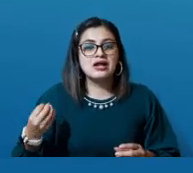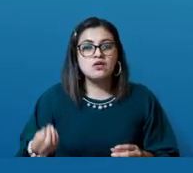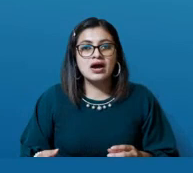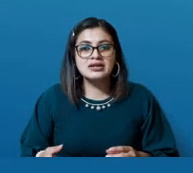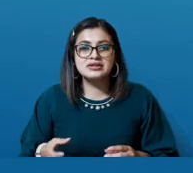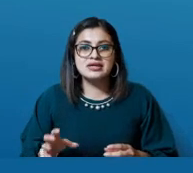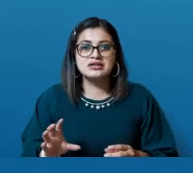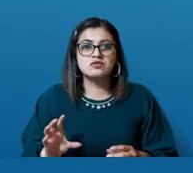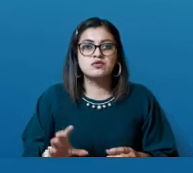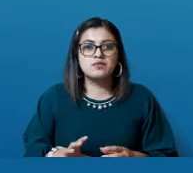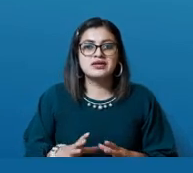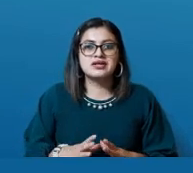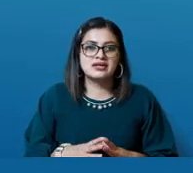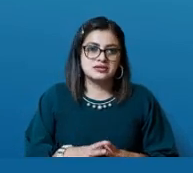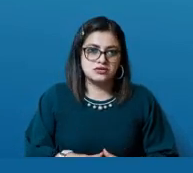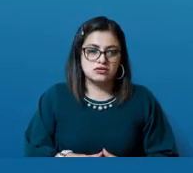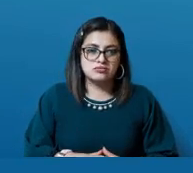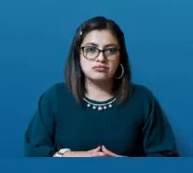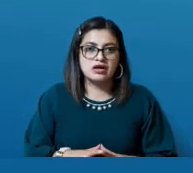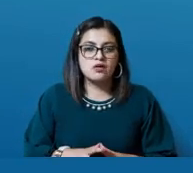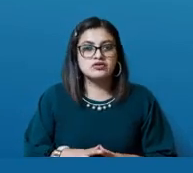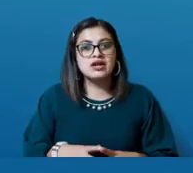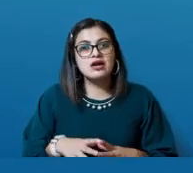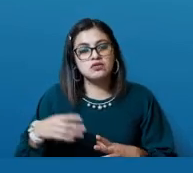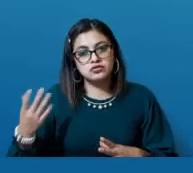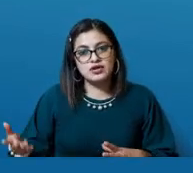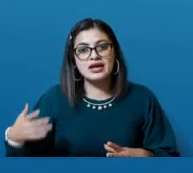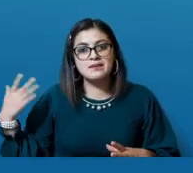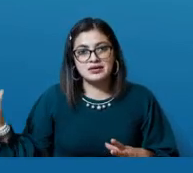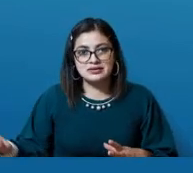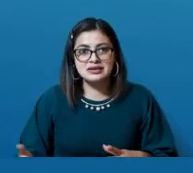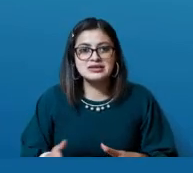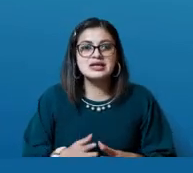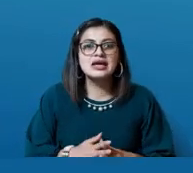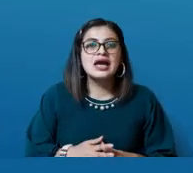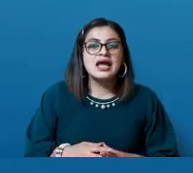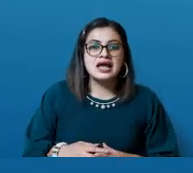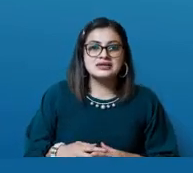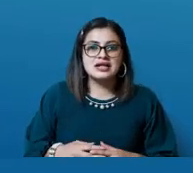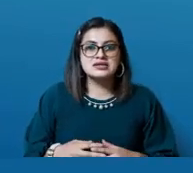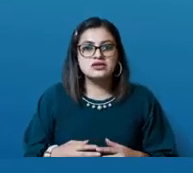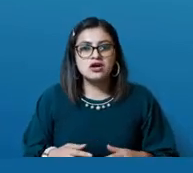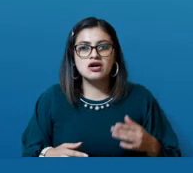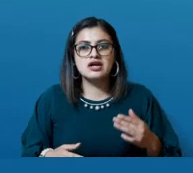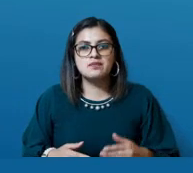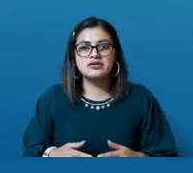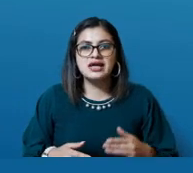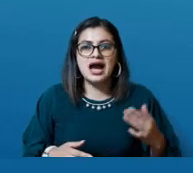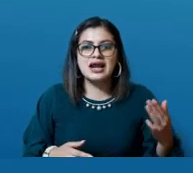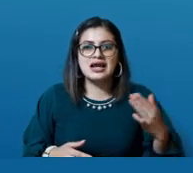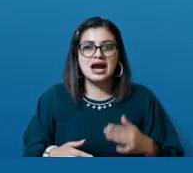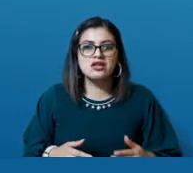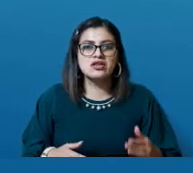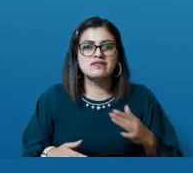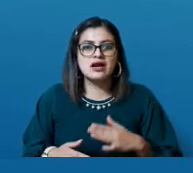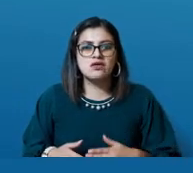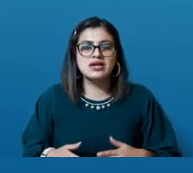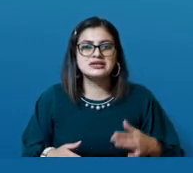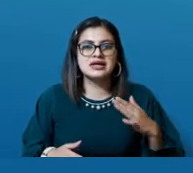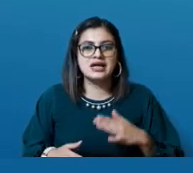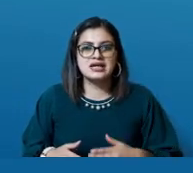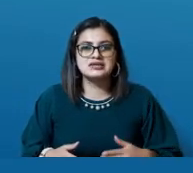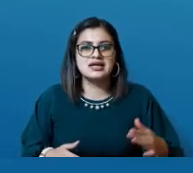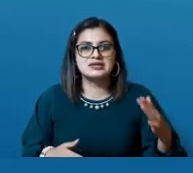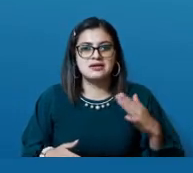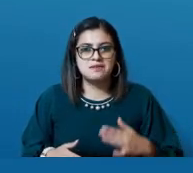o cada lugar tiene su propia tradición, de acuerdo a la cultura que pertenece. La tradición corresponde al legado de